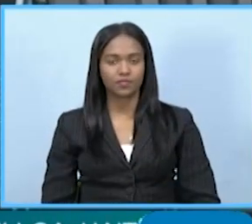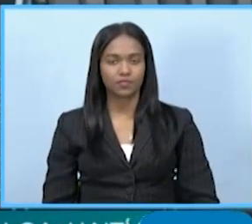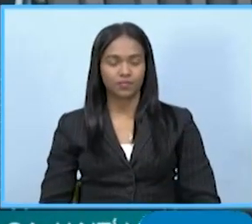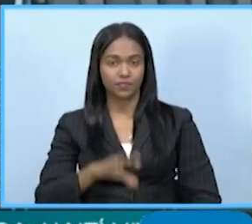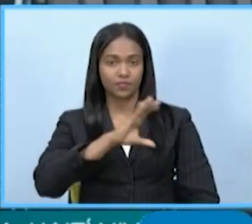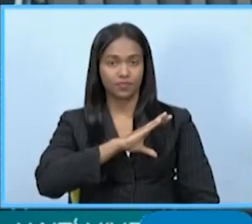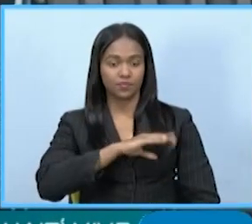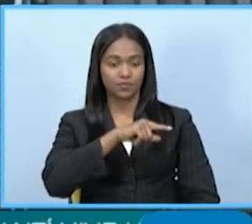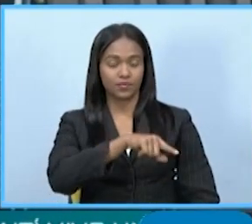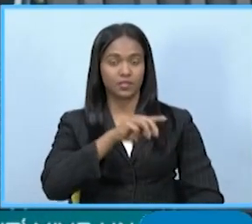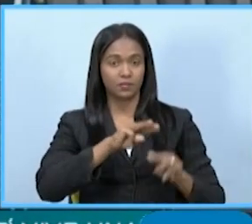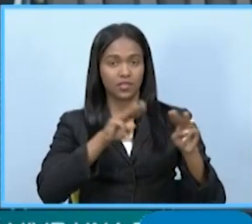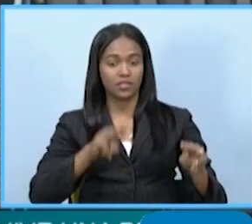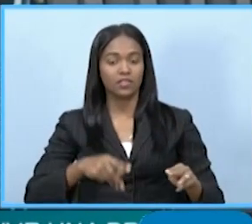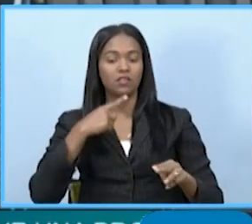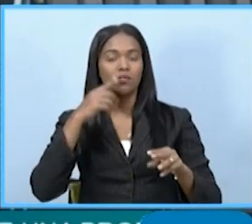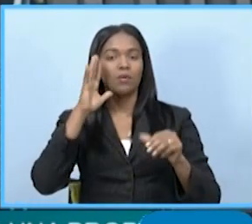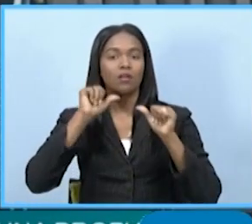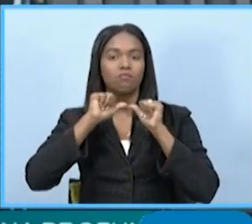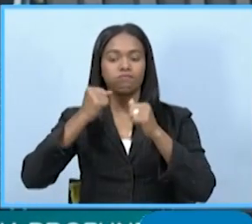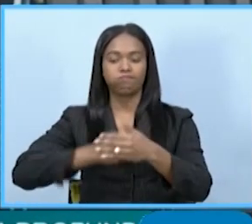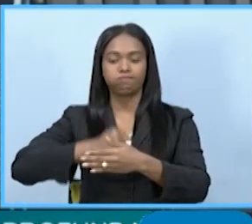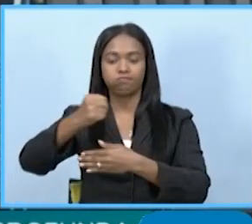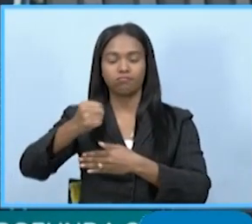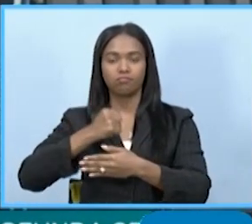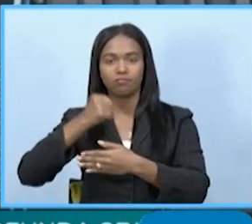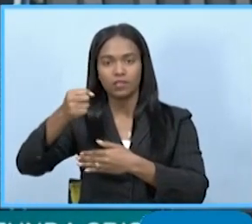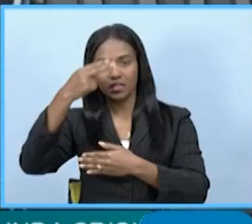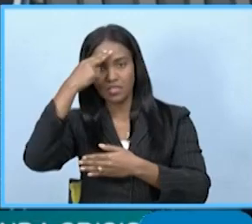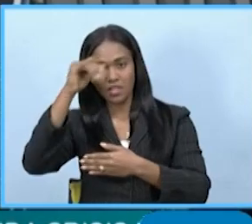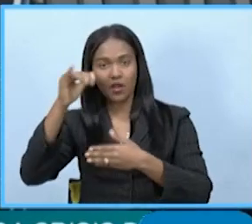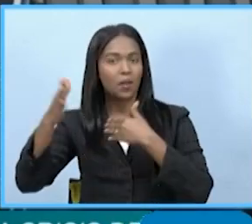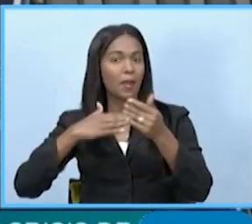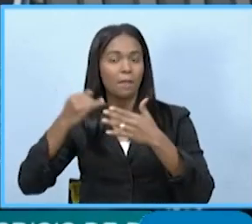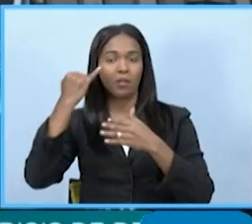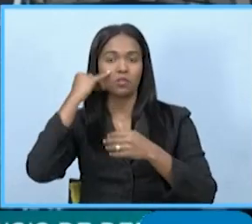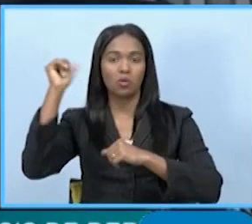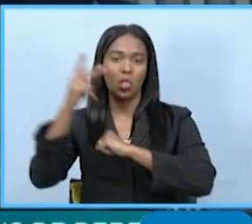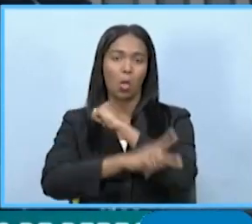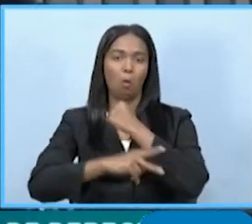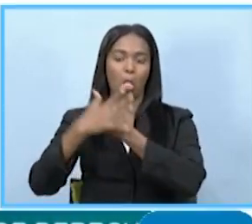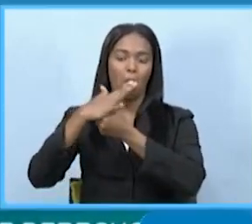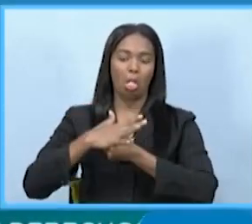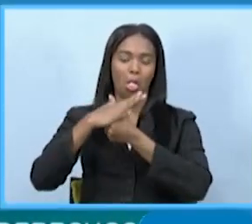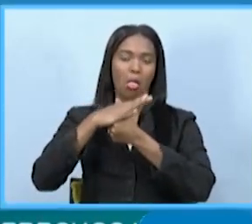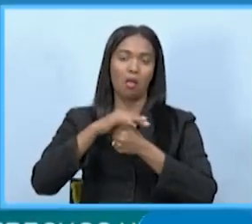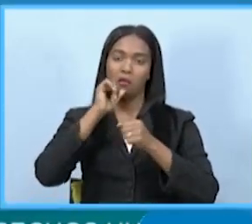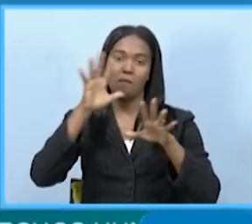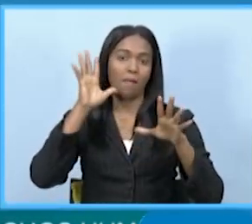Interior y Policía advierte seguirán las deportaciones y no permitirá presión internacional.